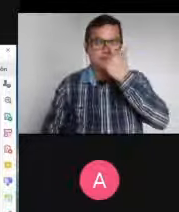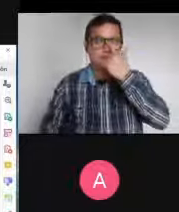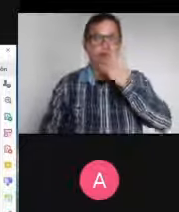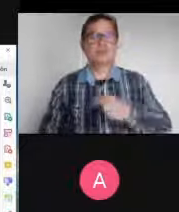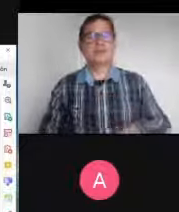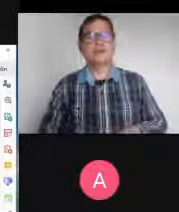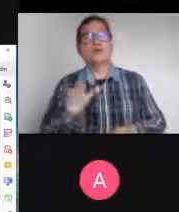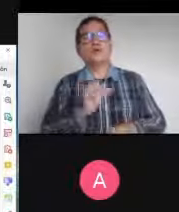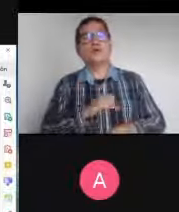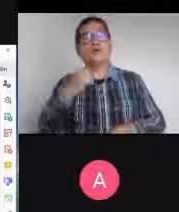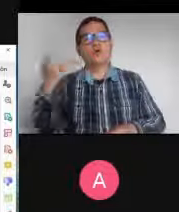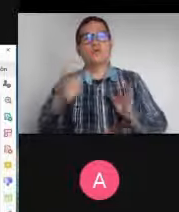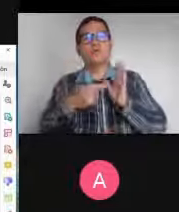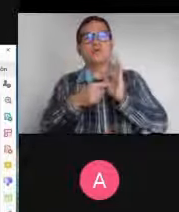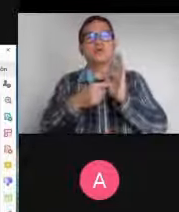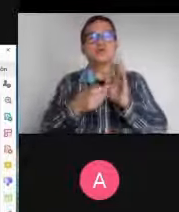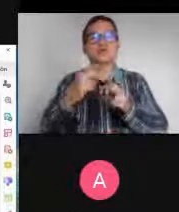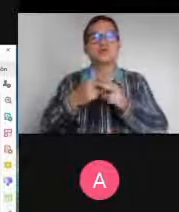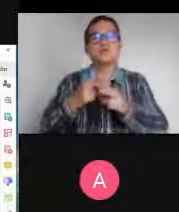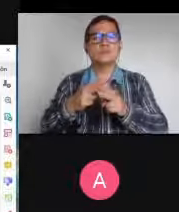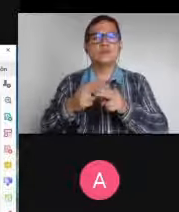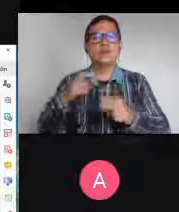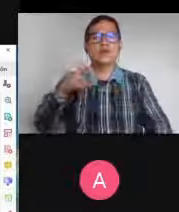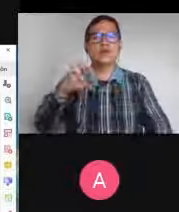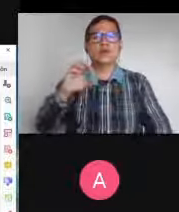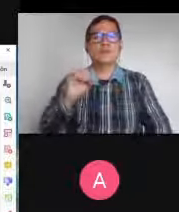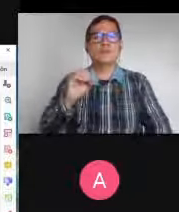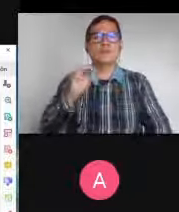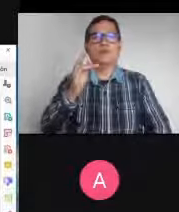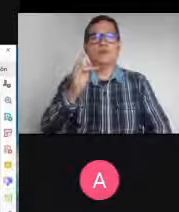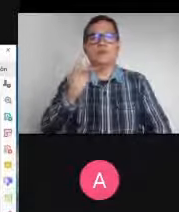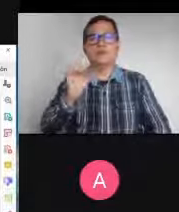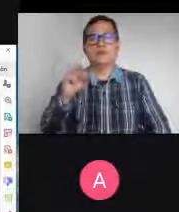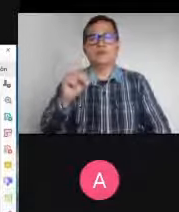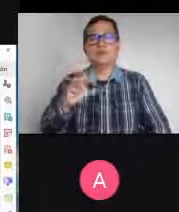Bueno, otro elemento que vamos a utilizar el día de hoy es el potenciómetro.